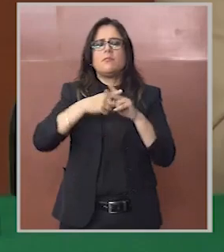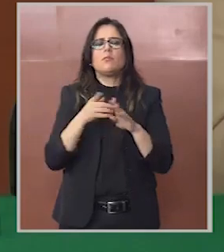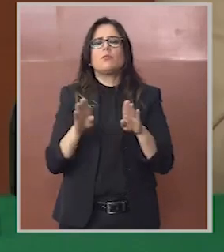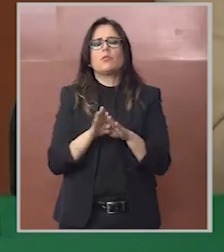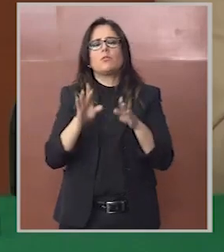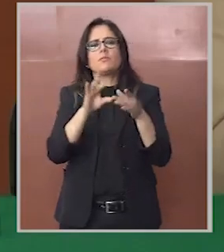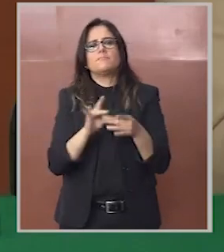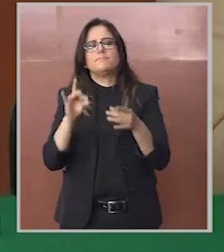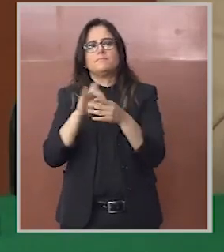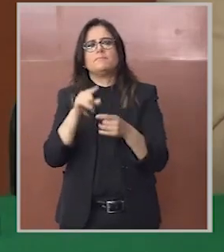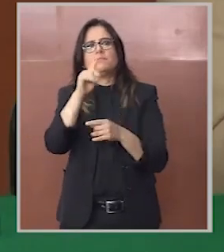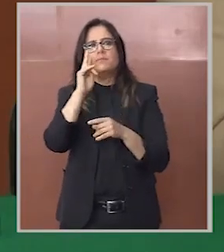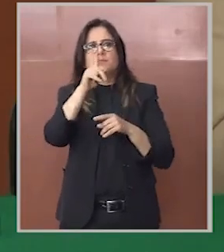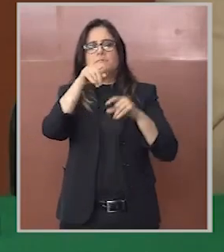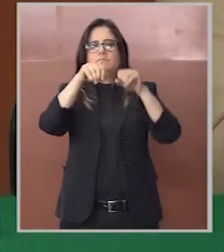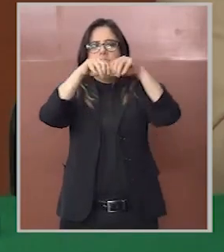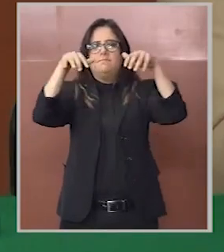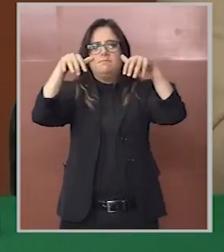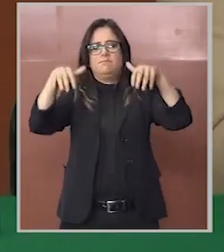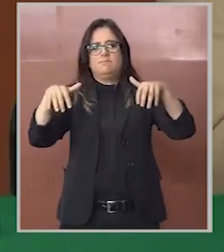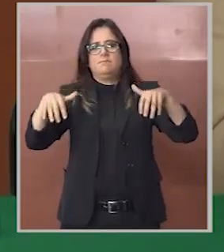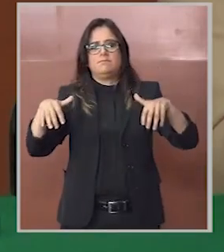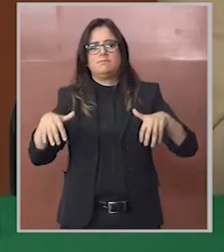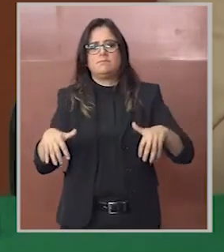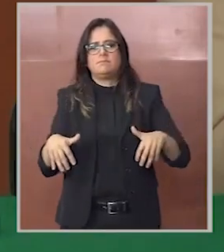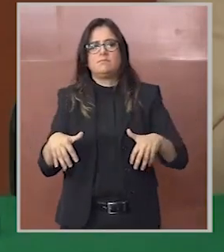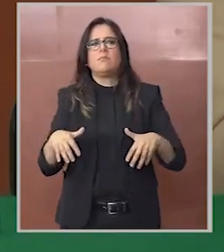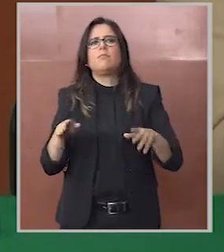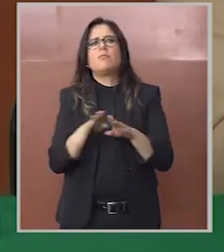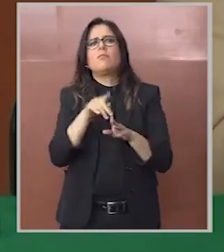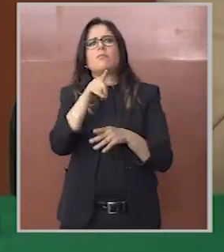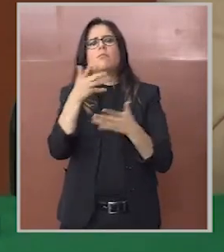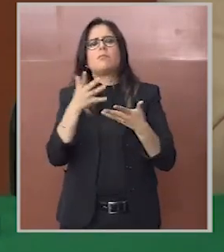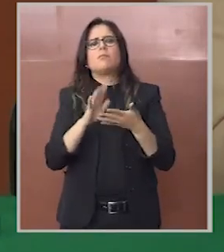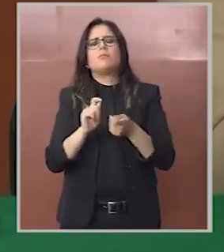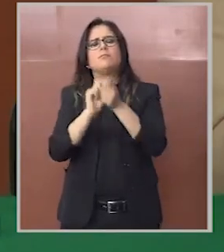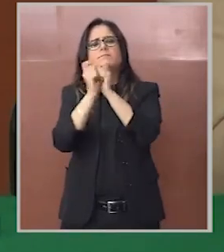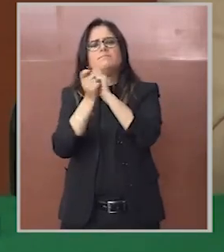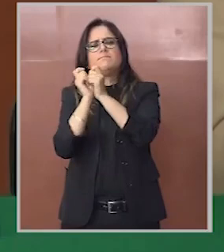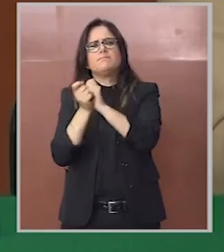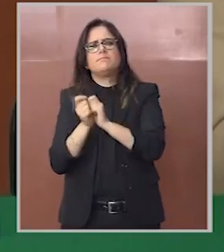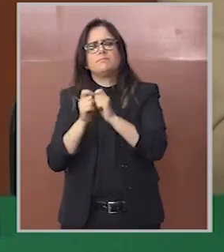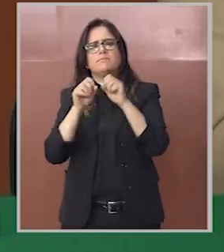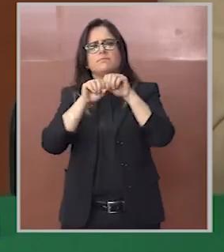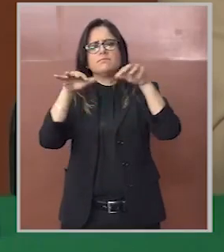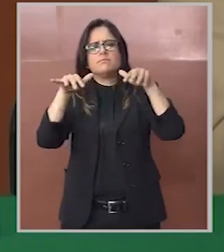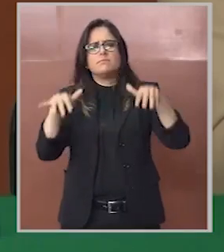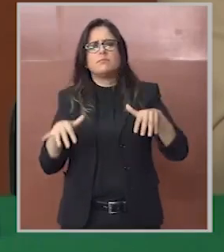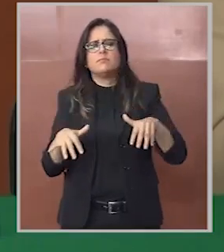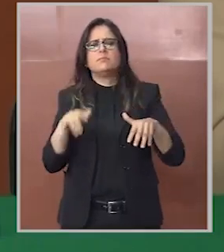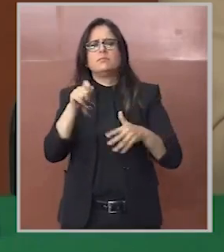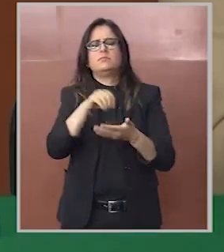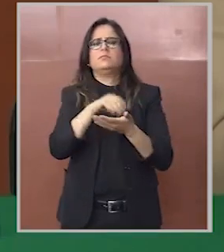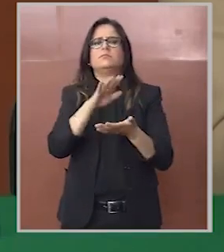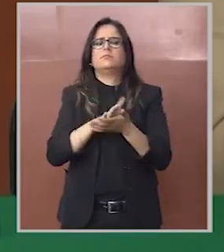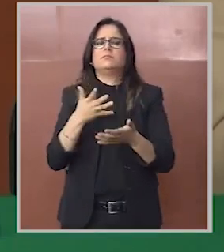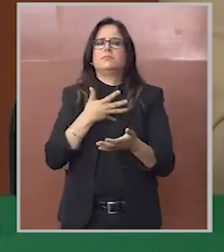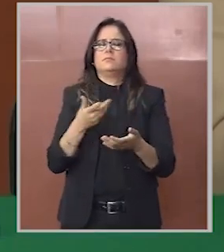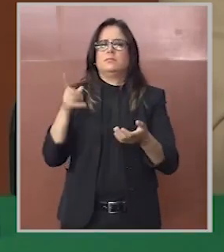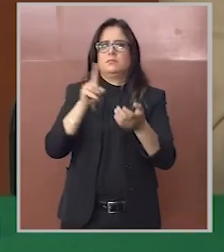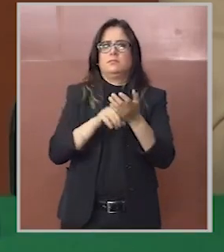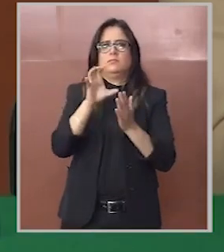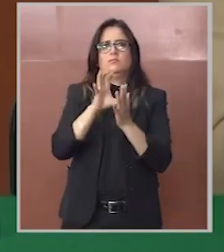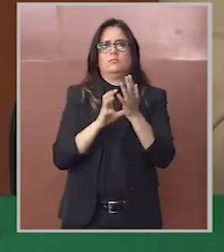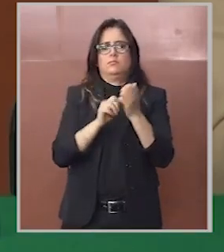ah parce un esquema no de este Tratamos de Traducir el esquema que establece que está contenido Pues en la